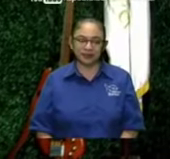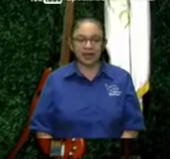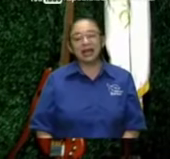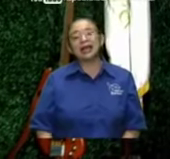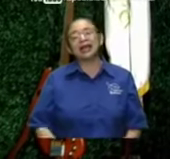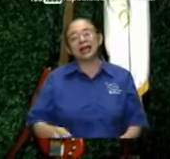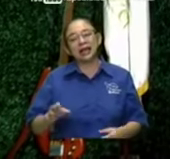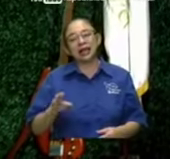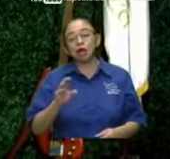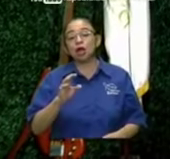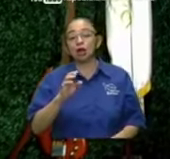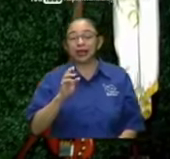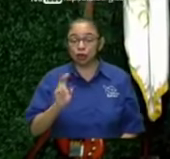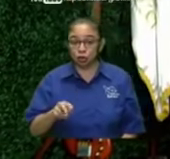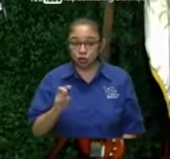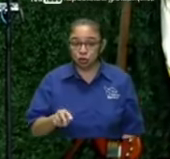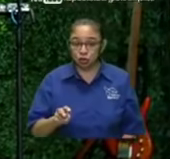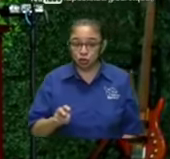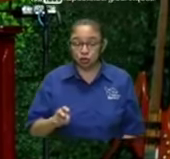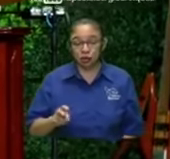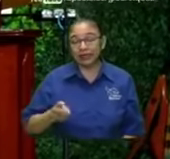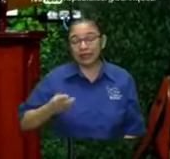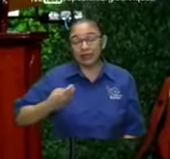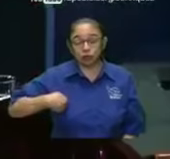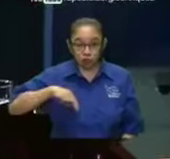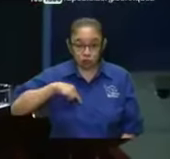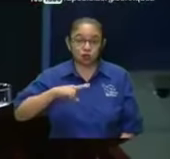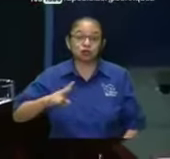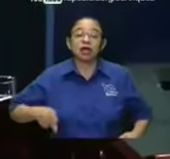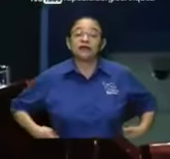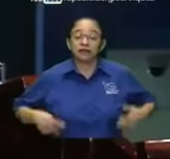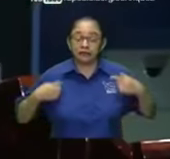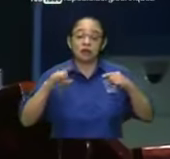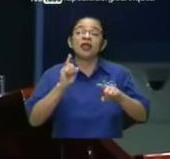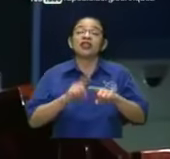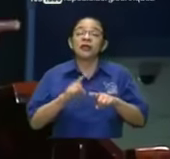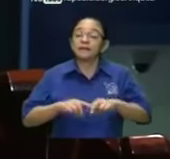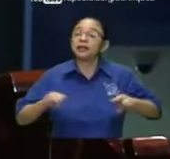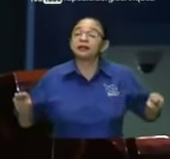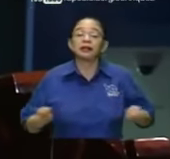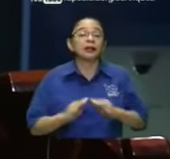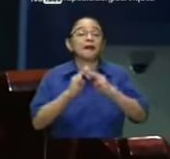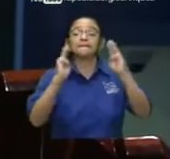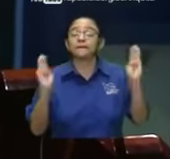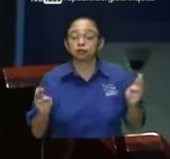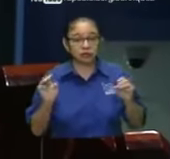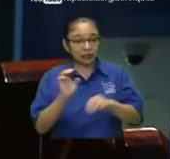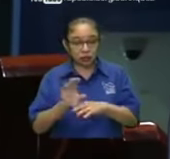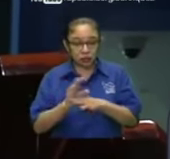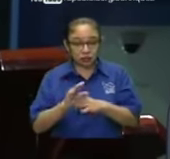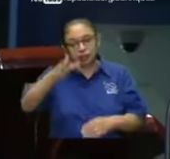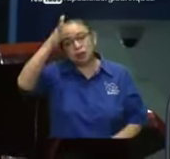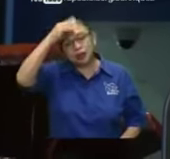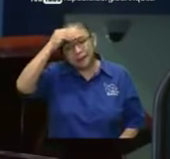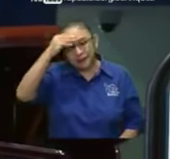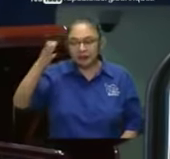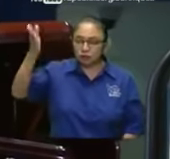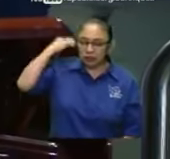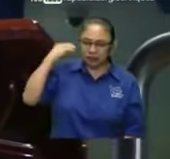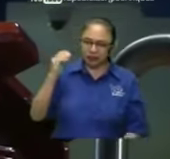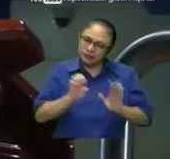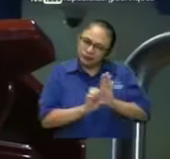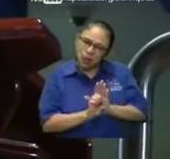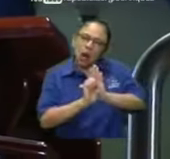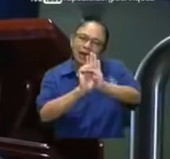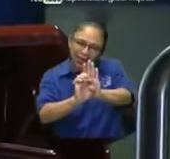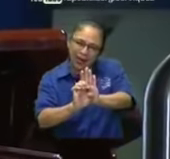La percepción de lo que vivimos depende de muchas cosas. Depende de lo que hayamos aprendido antes. Le voy a poner un ejemplo y yo